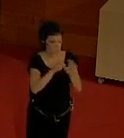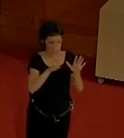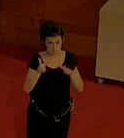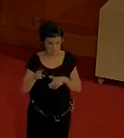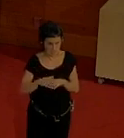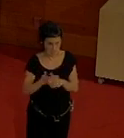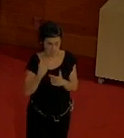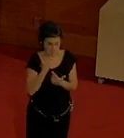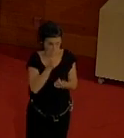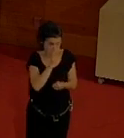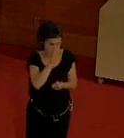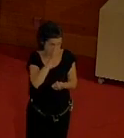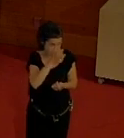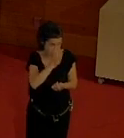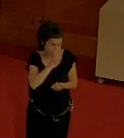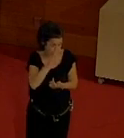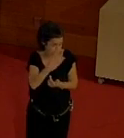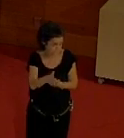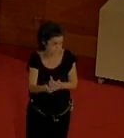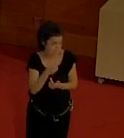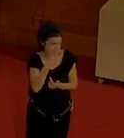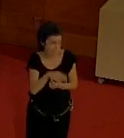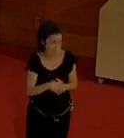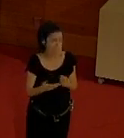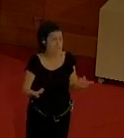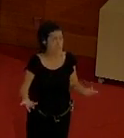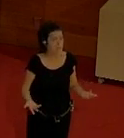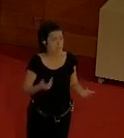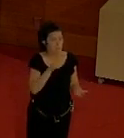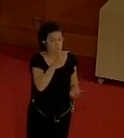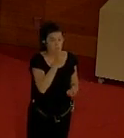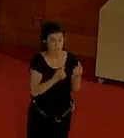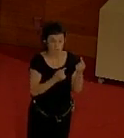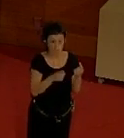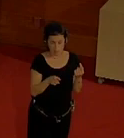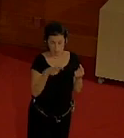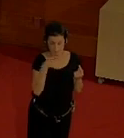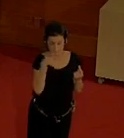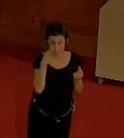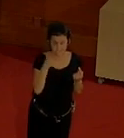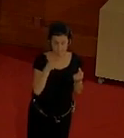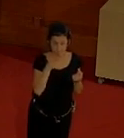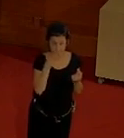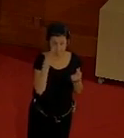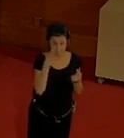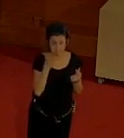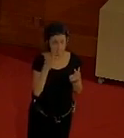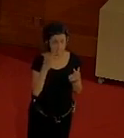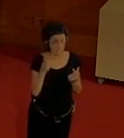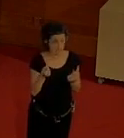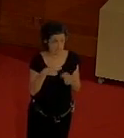tecnológico por lo tanto hay unos cuantos interesados en aprovechar esos esos instrumentos